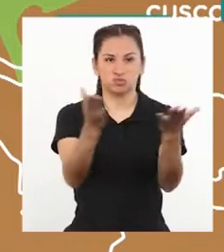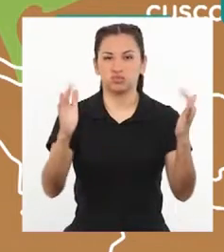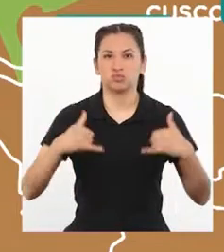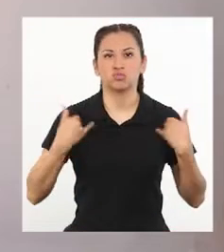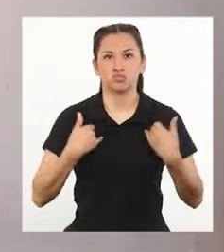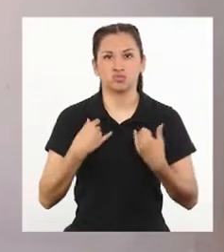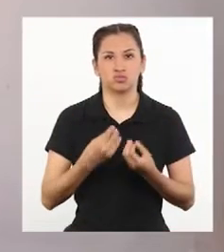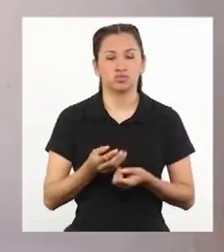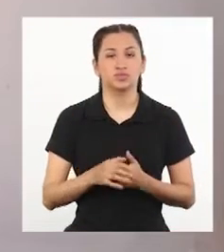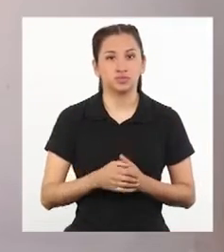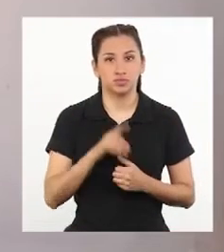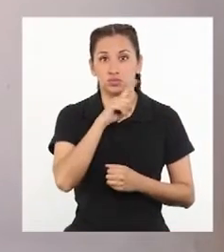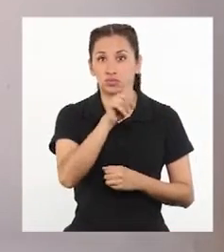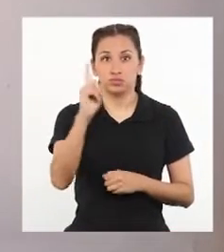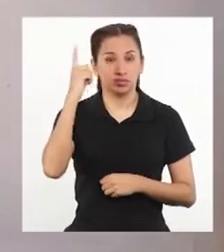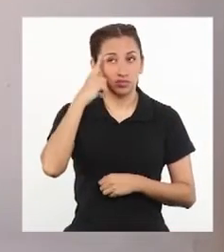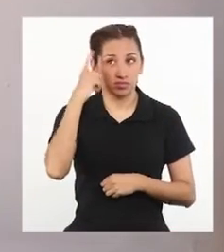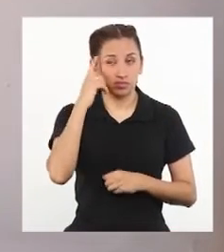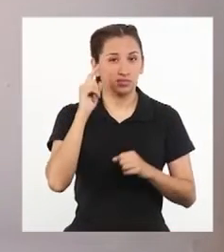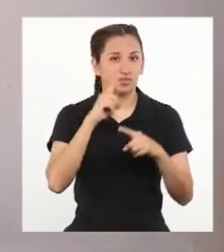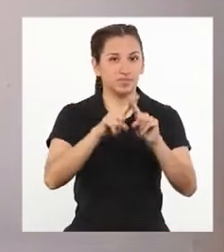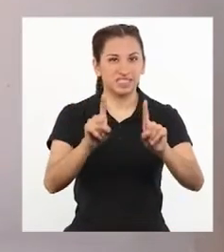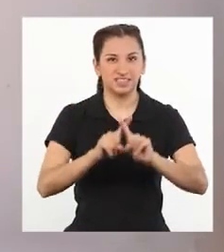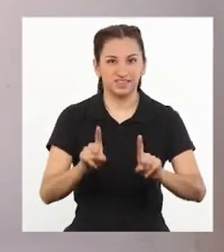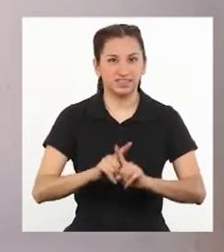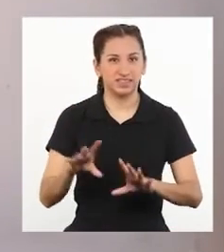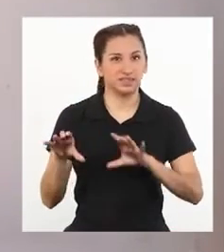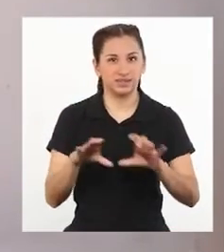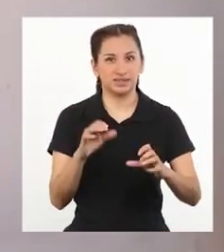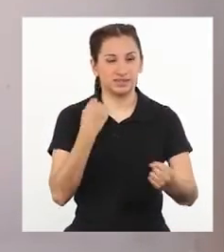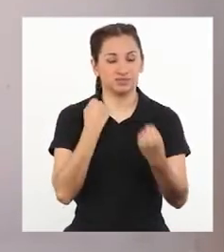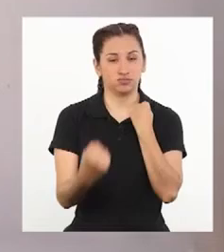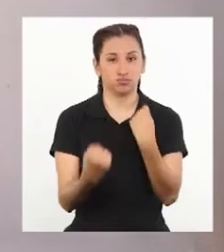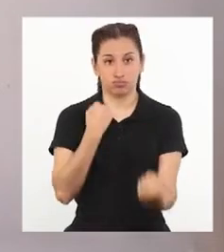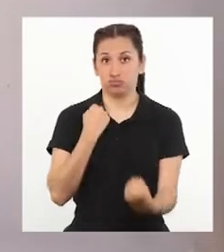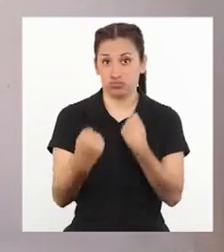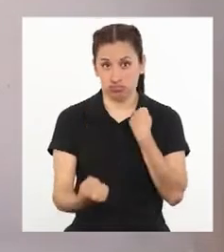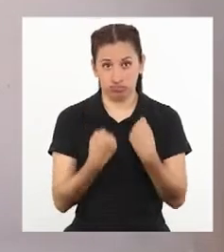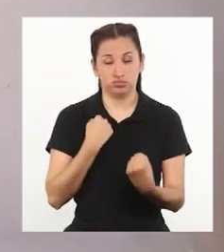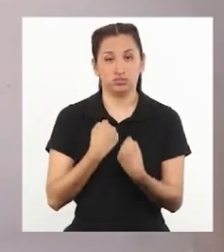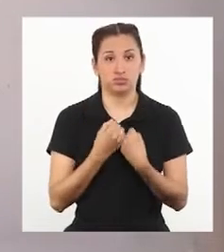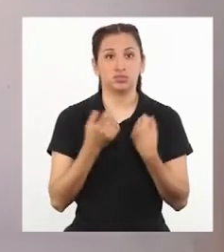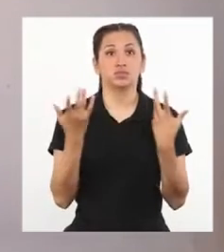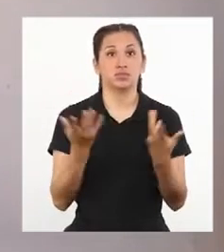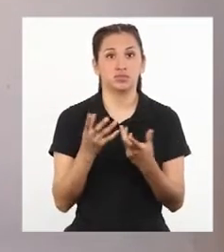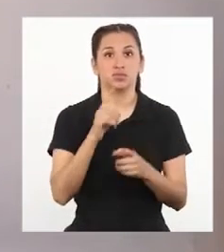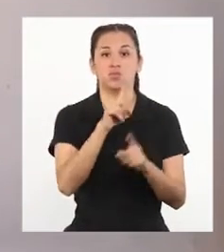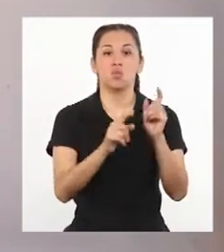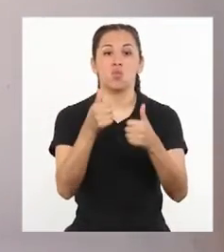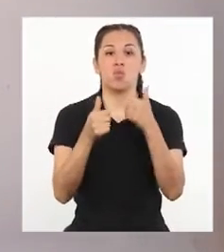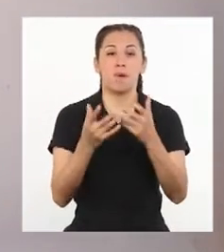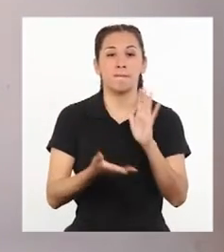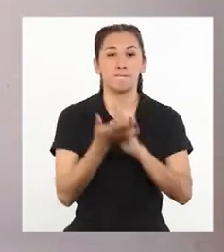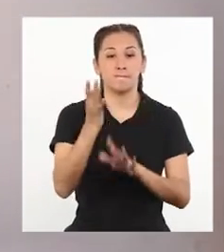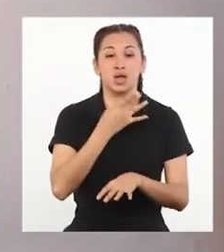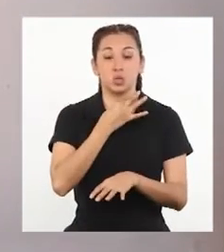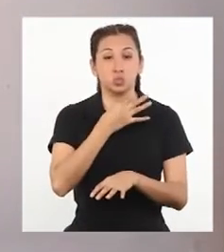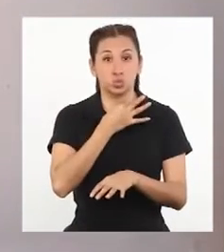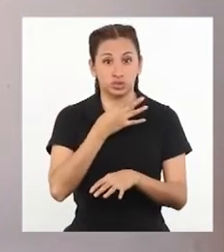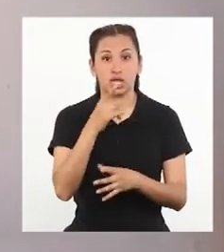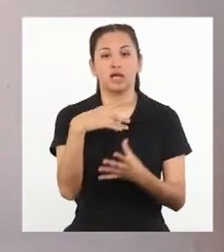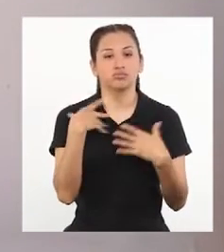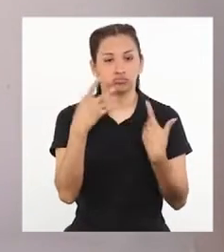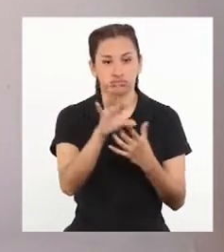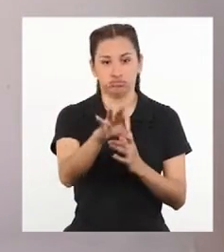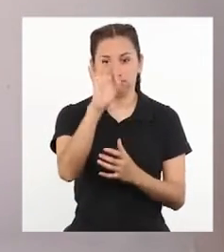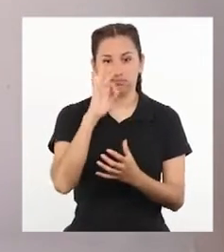saludable? Realizar diferentes tipos de ejercicios. Claro, realizar los que nos agradan y